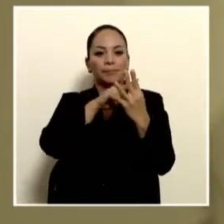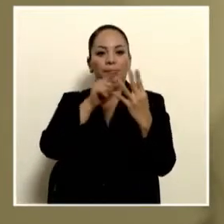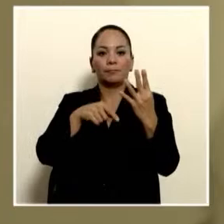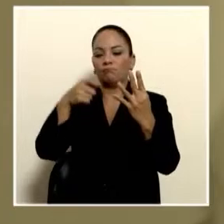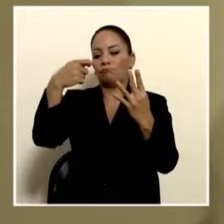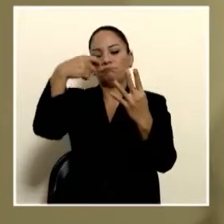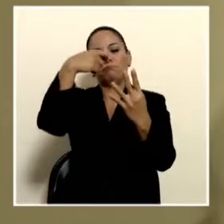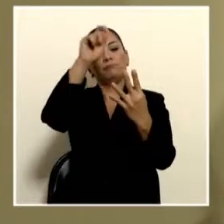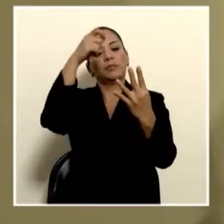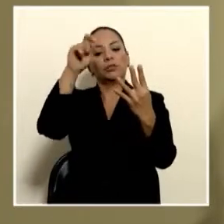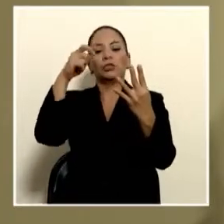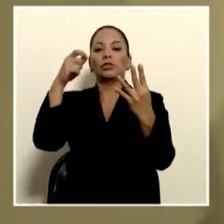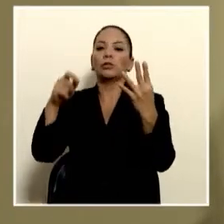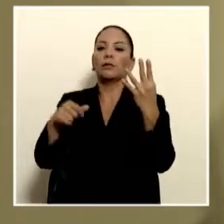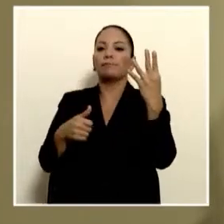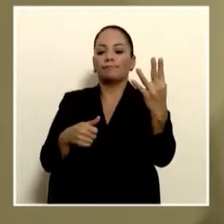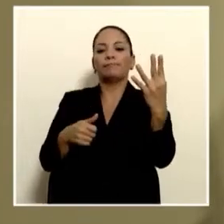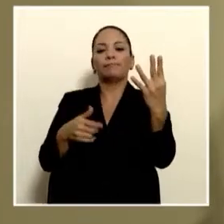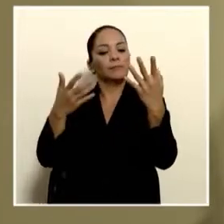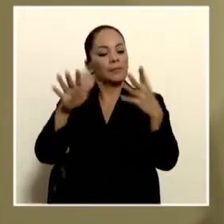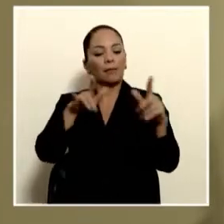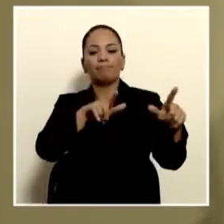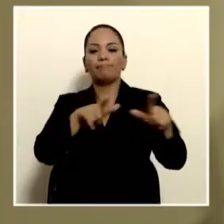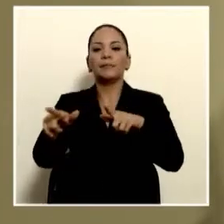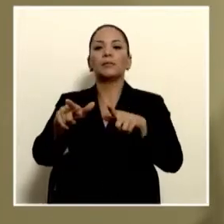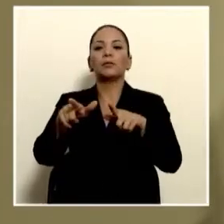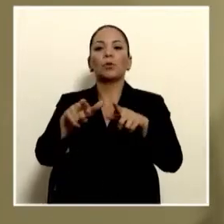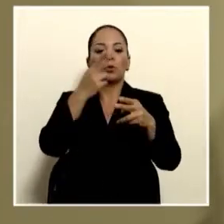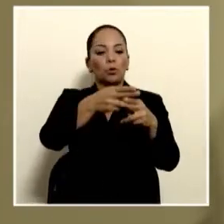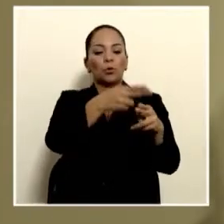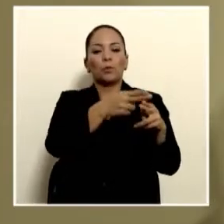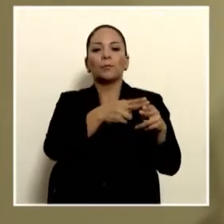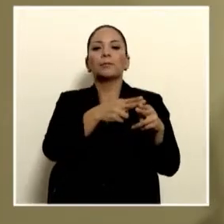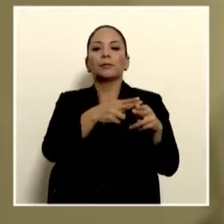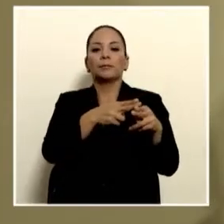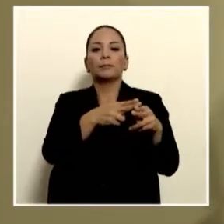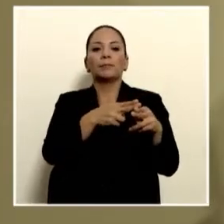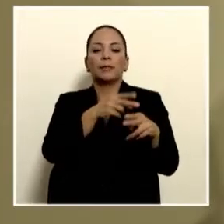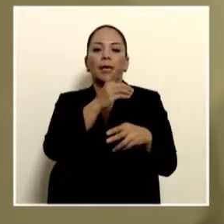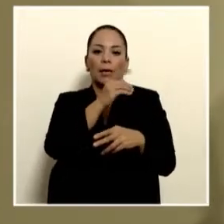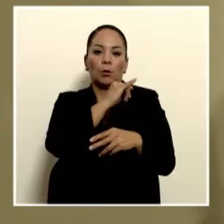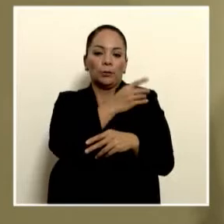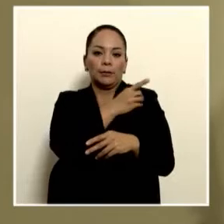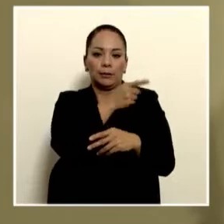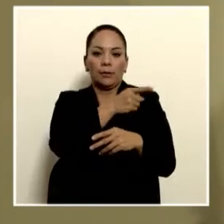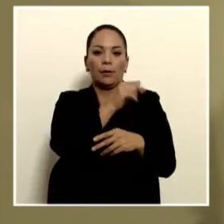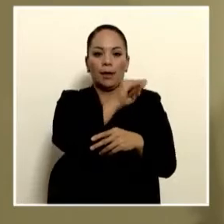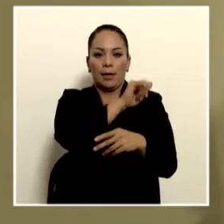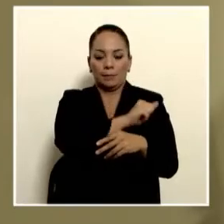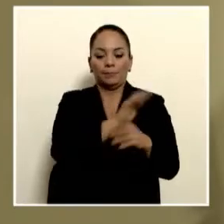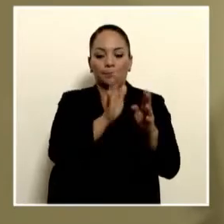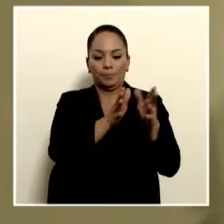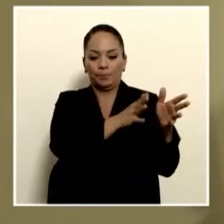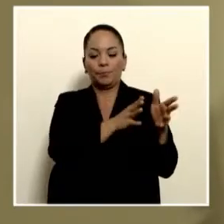Check el nombramiento de Acueductos y Alcantarillados. Para el Instituto Nacional de Seguros,